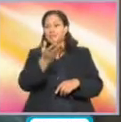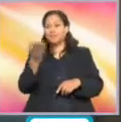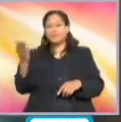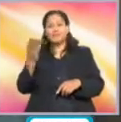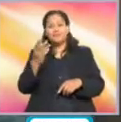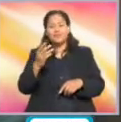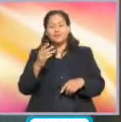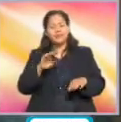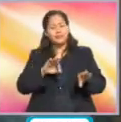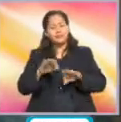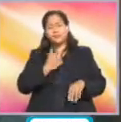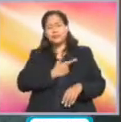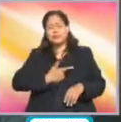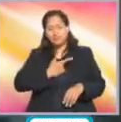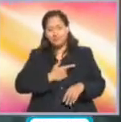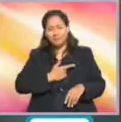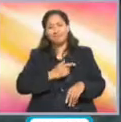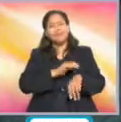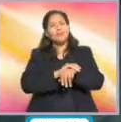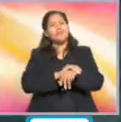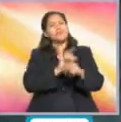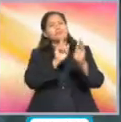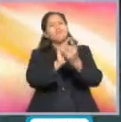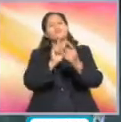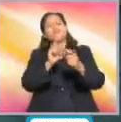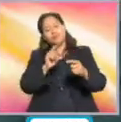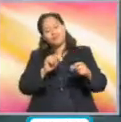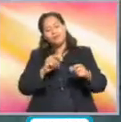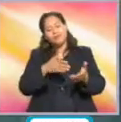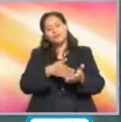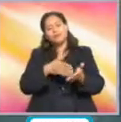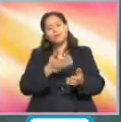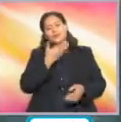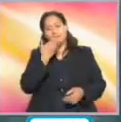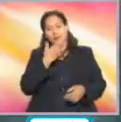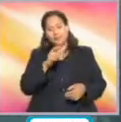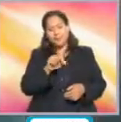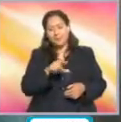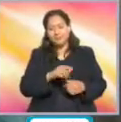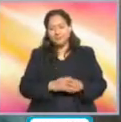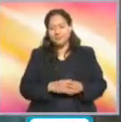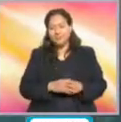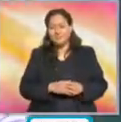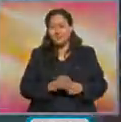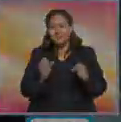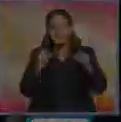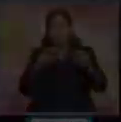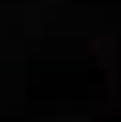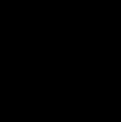gozan su trabajo y hacen amistad con los que frecuentan casi siempre. Ahí nos vemos.